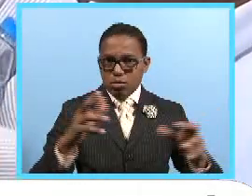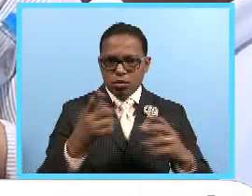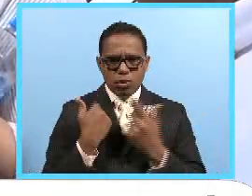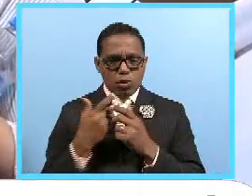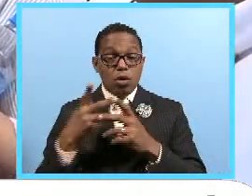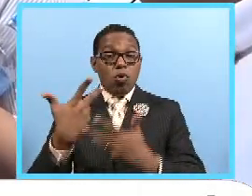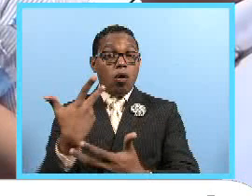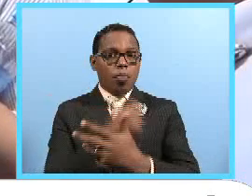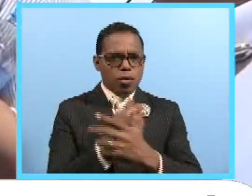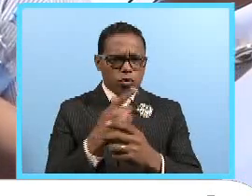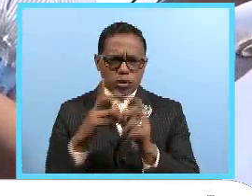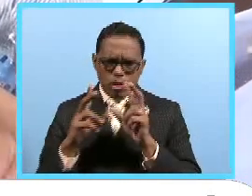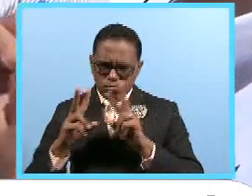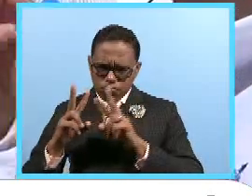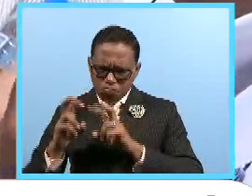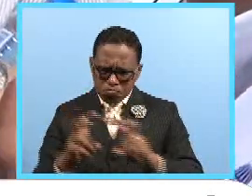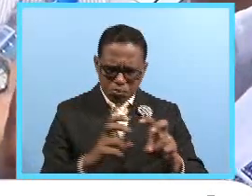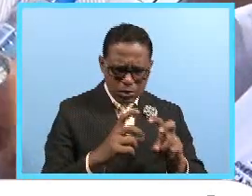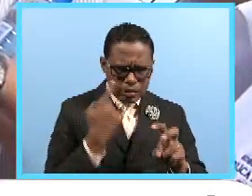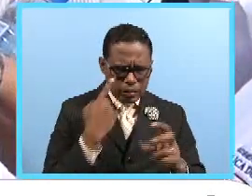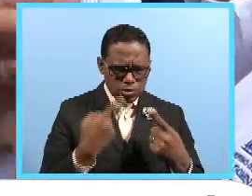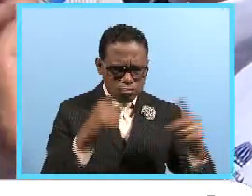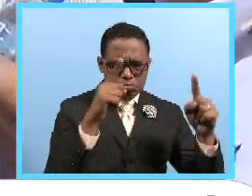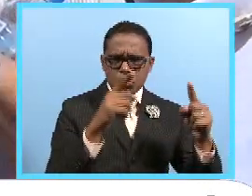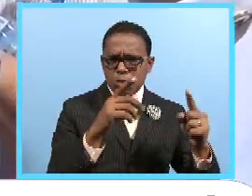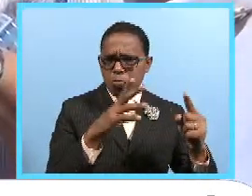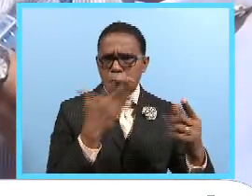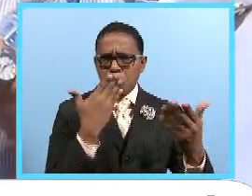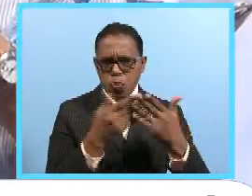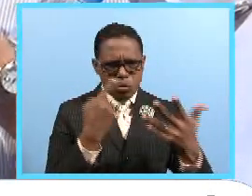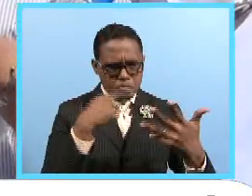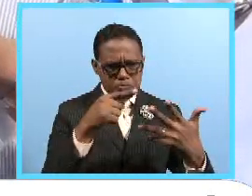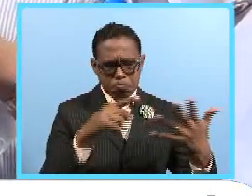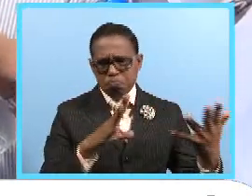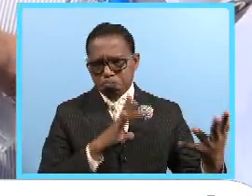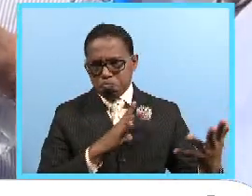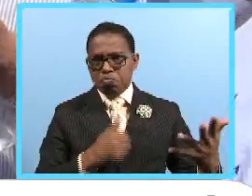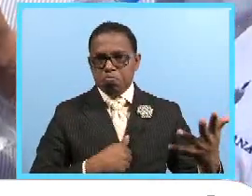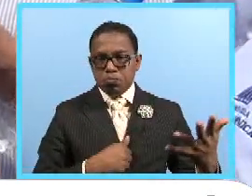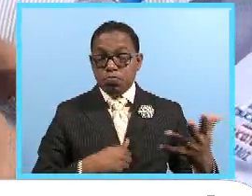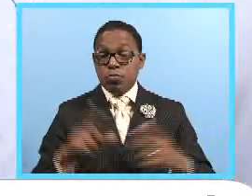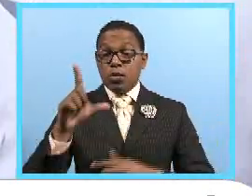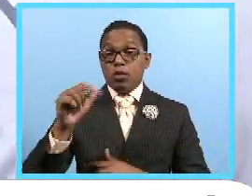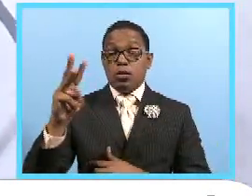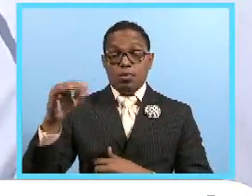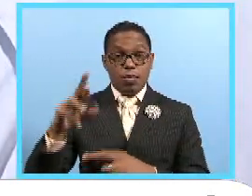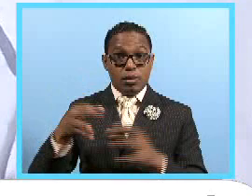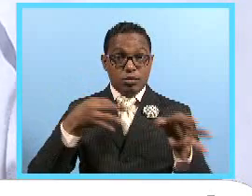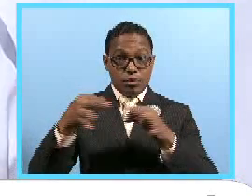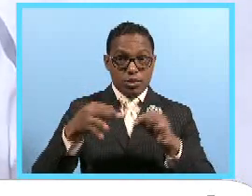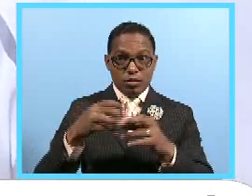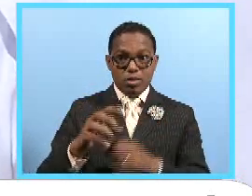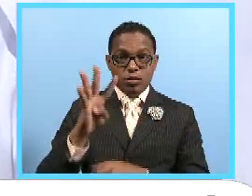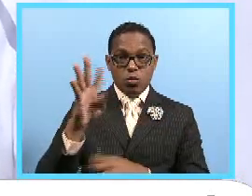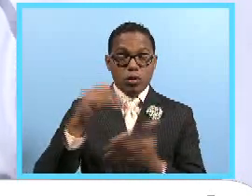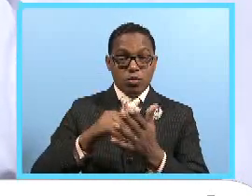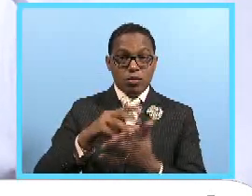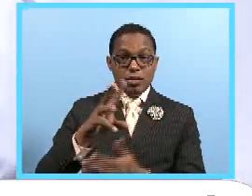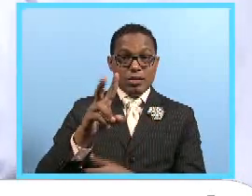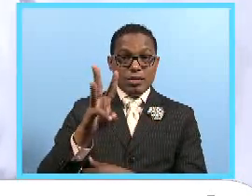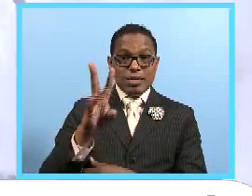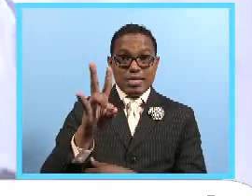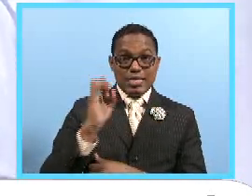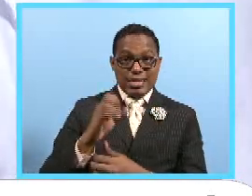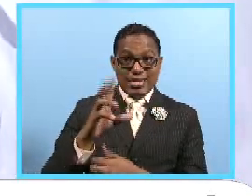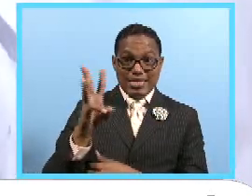una vacuna, la cual arroja muy buenos resultados, resultados óptimos. Limber Cruz además explicó que de 3.460 muestras que se han realizado